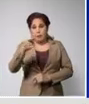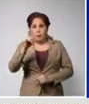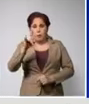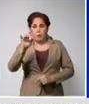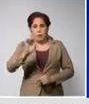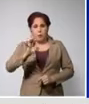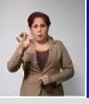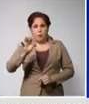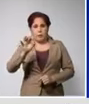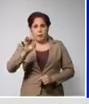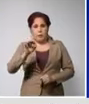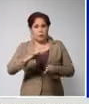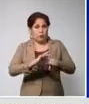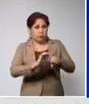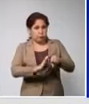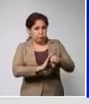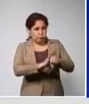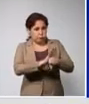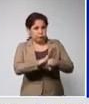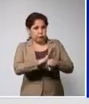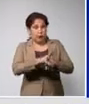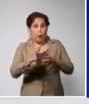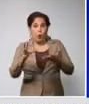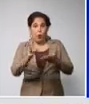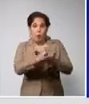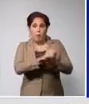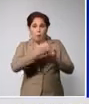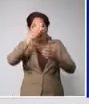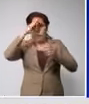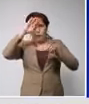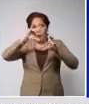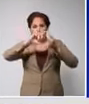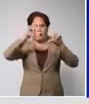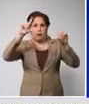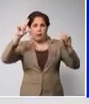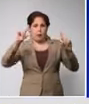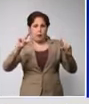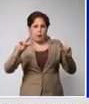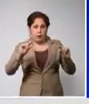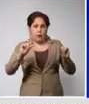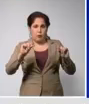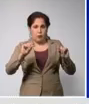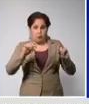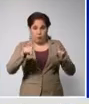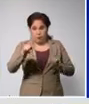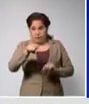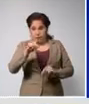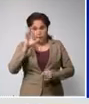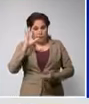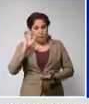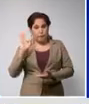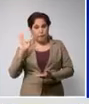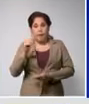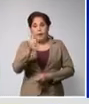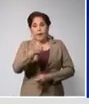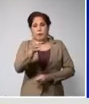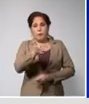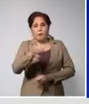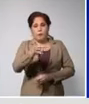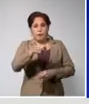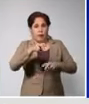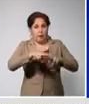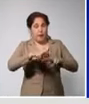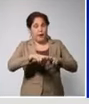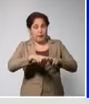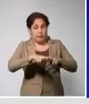46,9% de la incidencia total en Cuba, pues son 10 municipios de La Habana